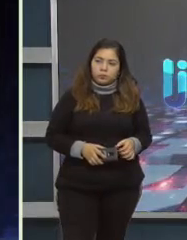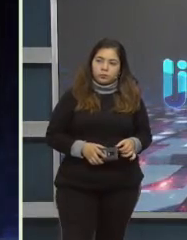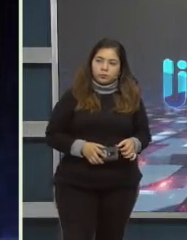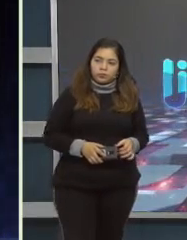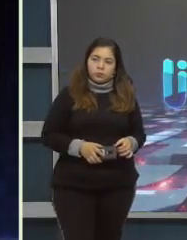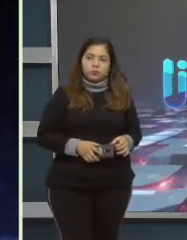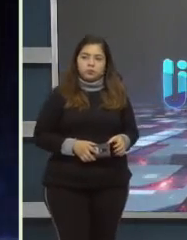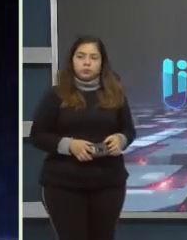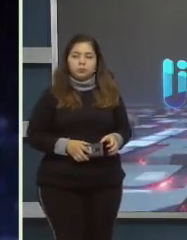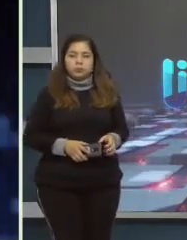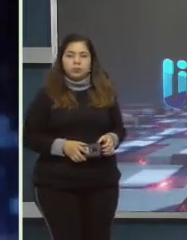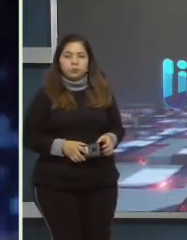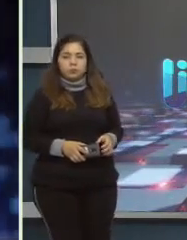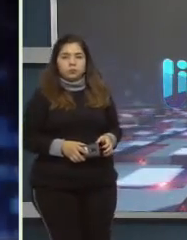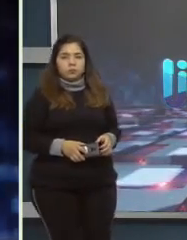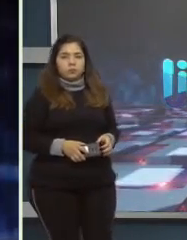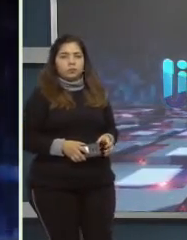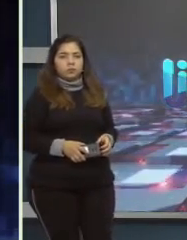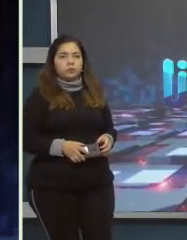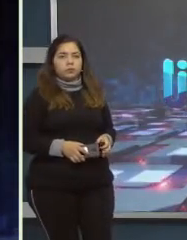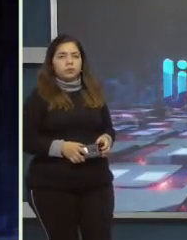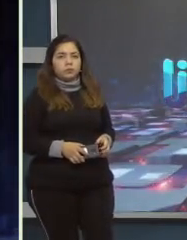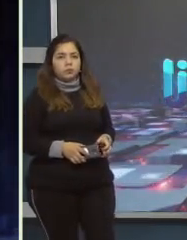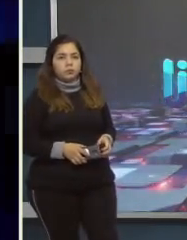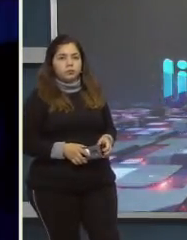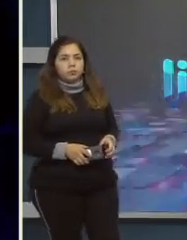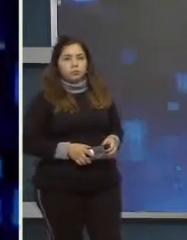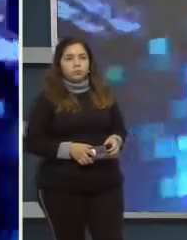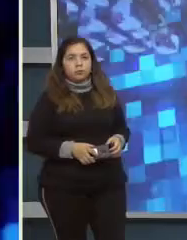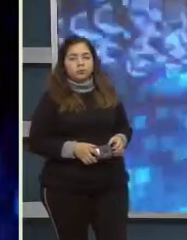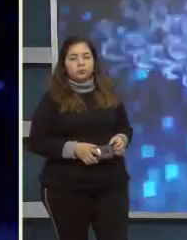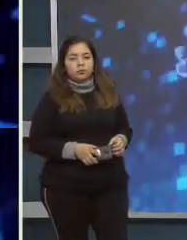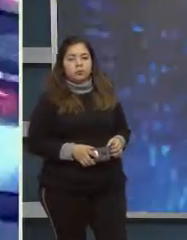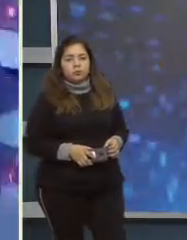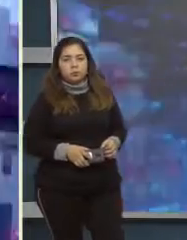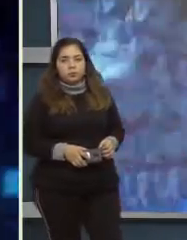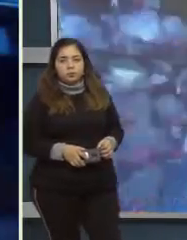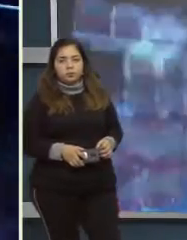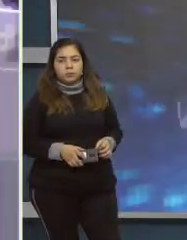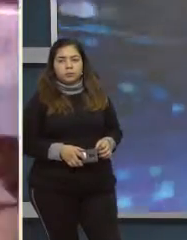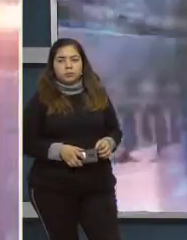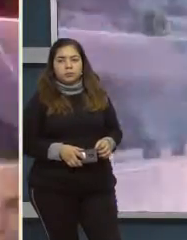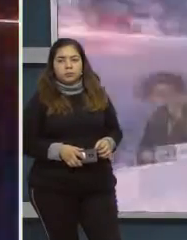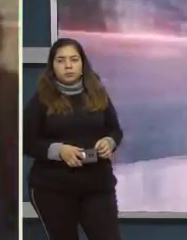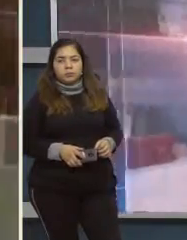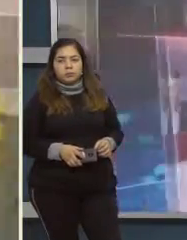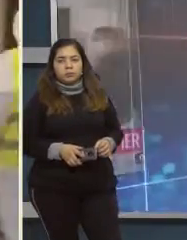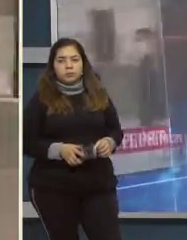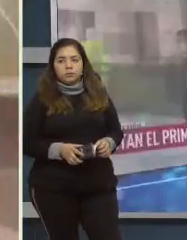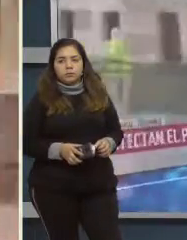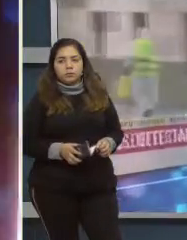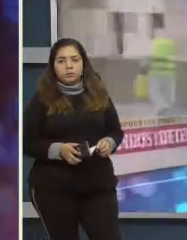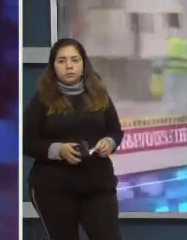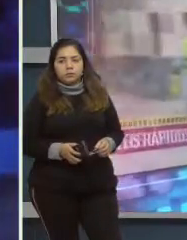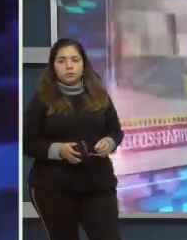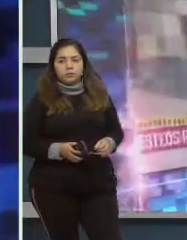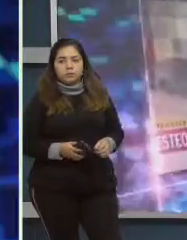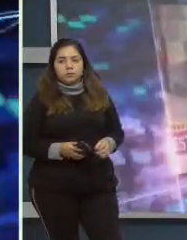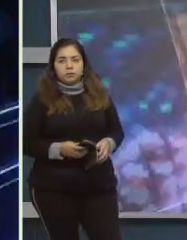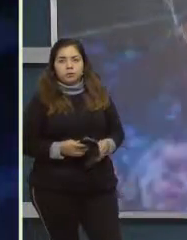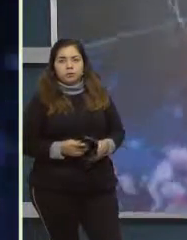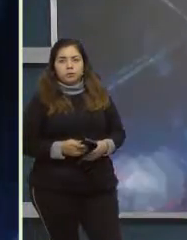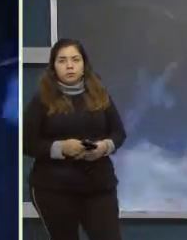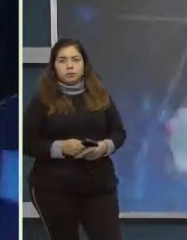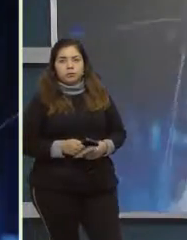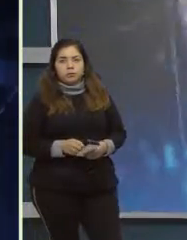permita que tengan practicantes o las mismas escuelas tener practicantes. Pongo dos ejemplos que no son los únicos,